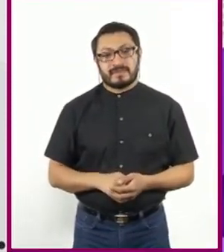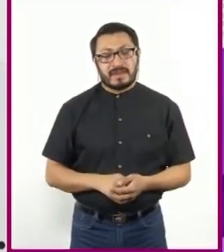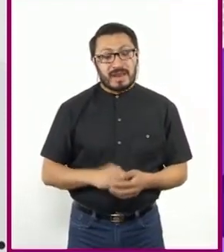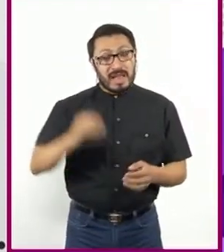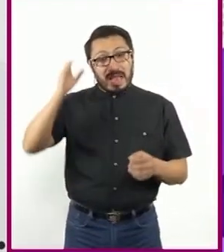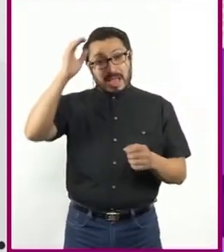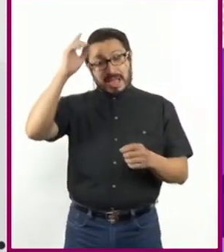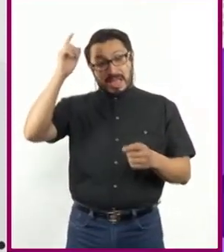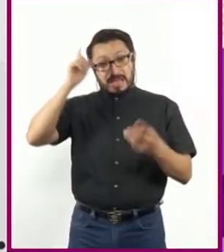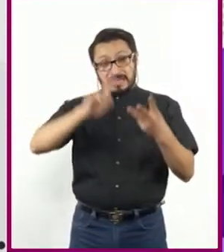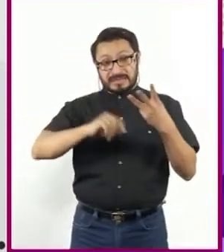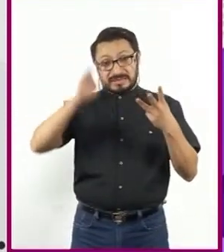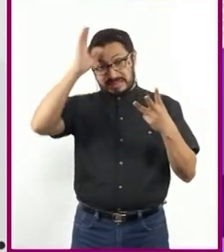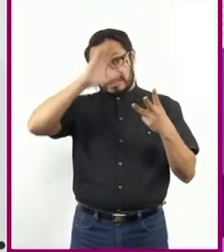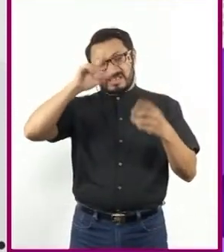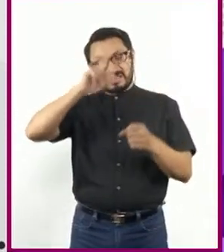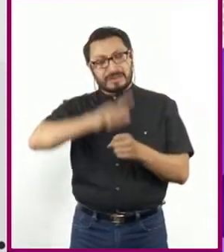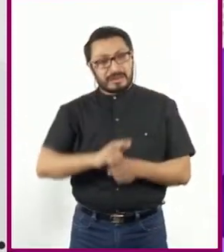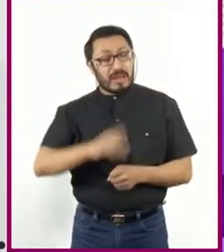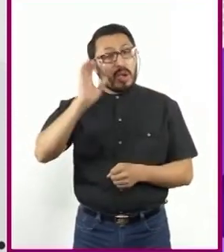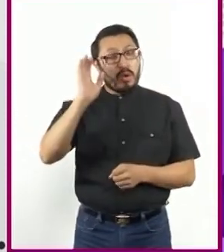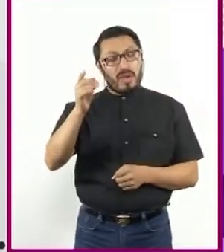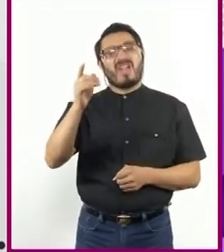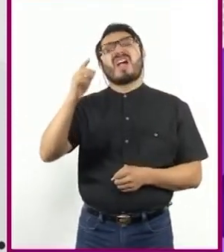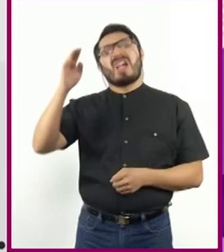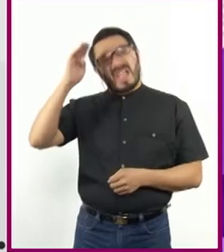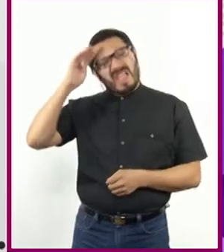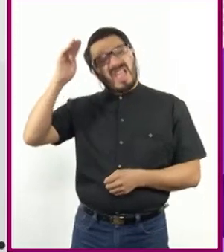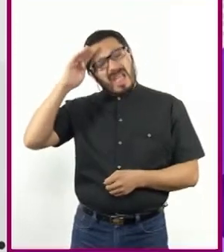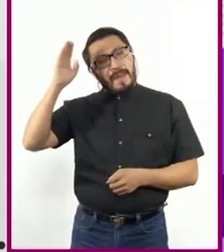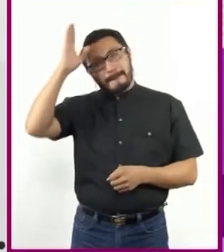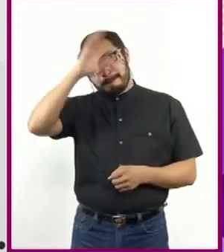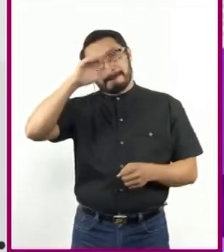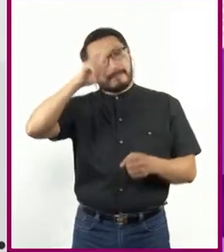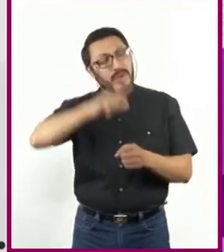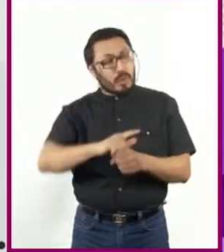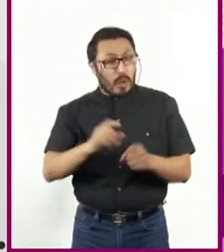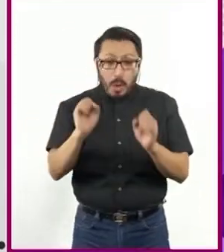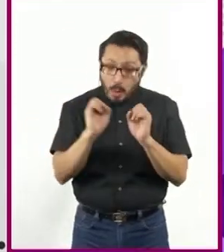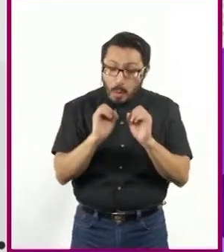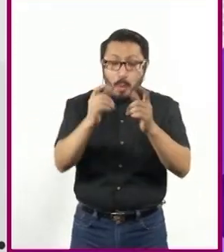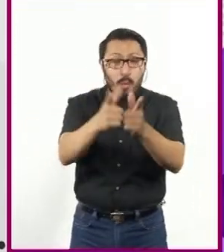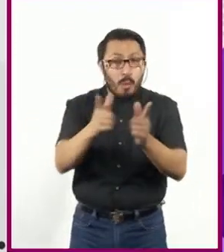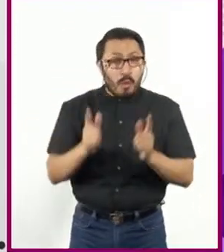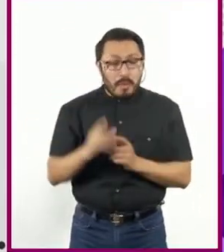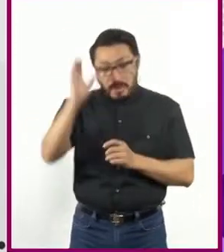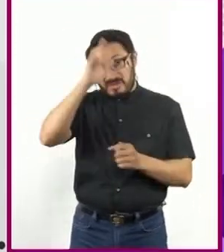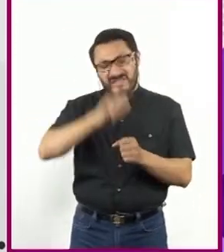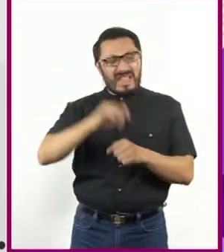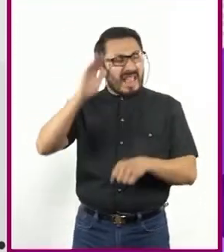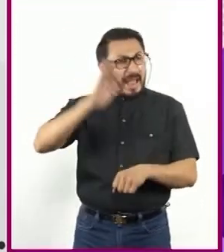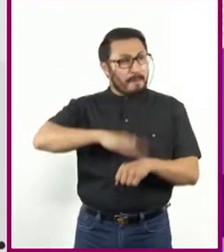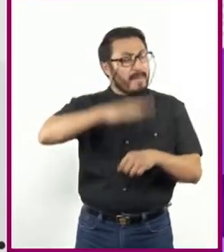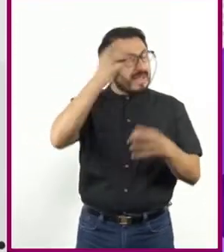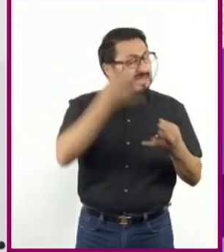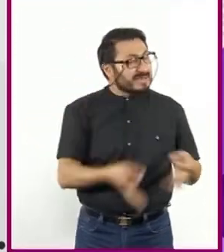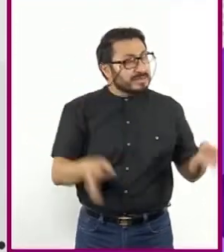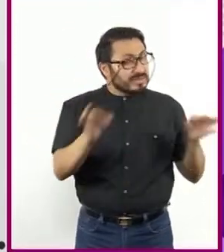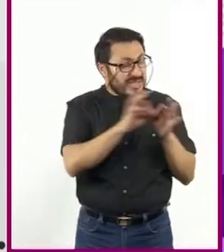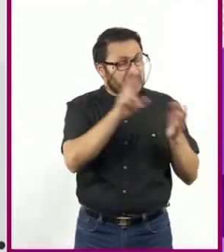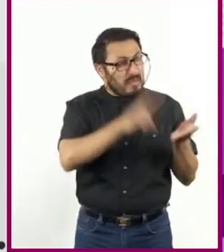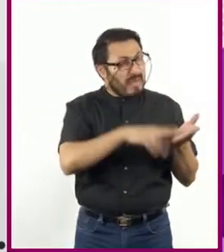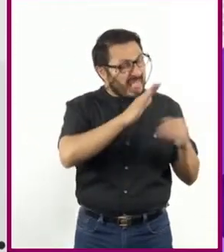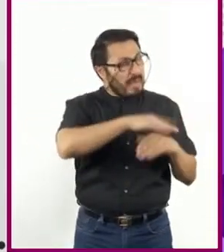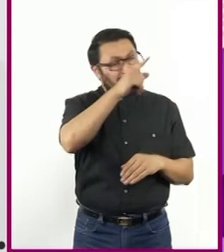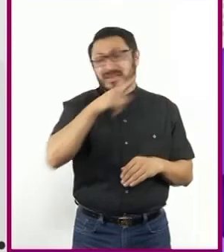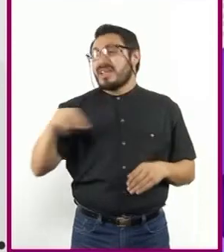violencia cultural se genera cuando se piensa que una cultura o grupo cultural es más valioso que otras personas. Por ejemplo,